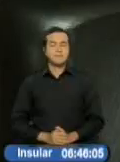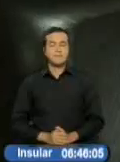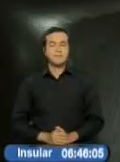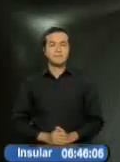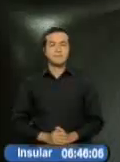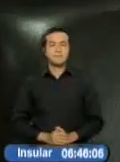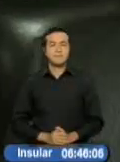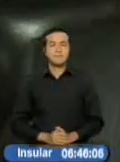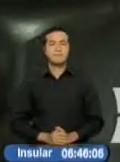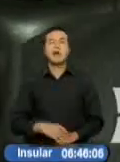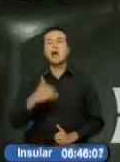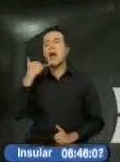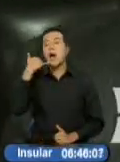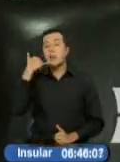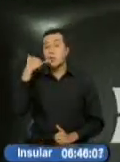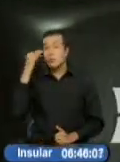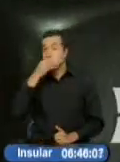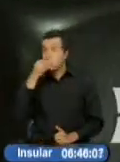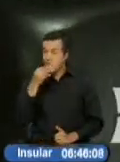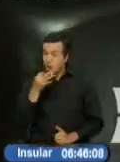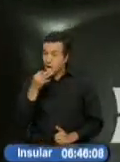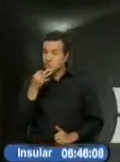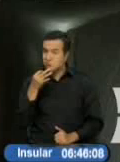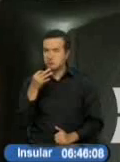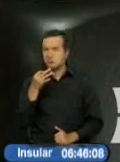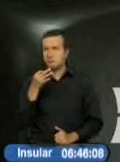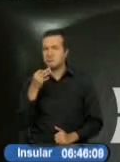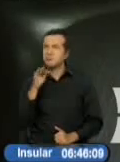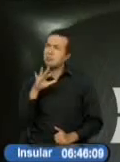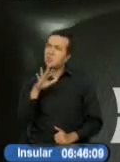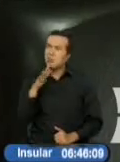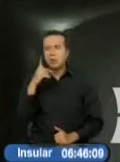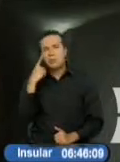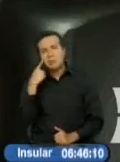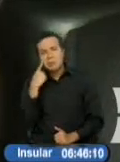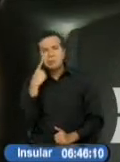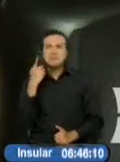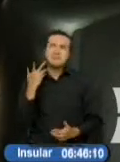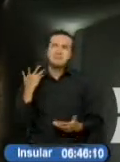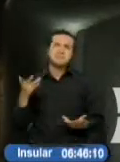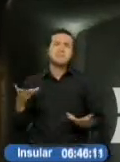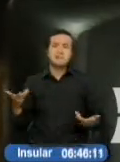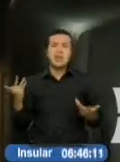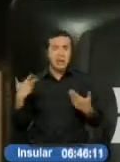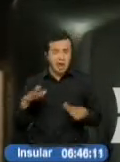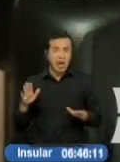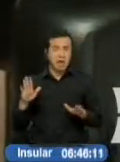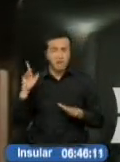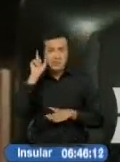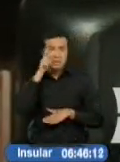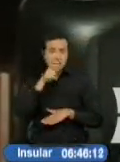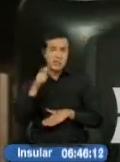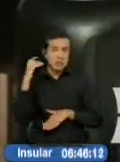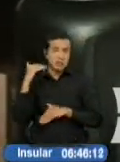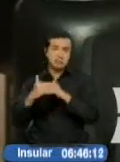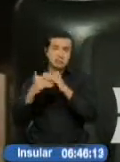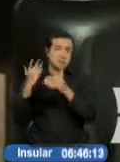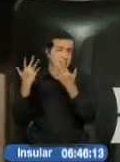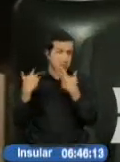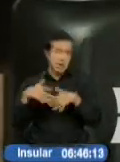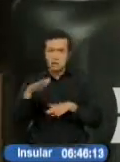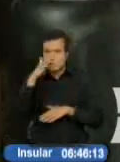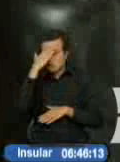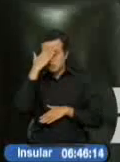un supuesto audio, ¿no es cierto? Es un supuesto audio, que además ha sido ya procesado por la Fiscalía General del